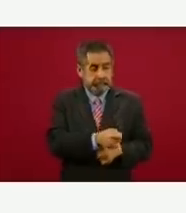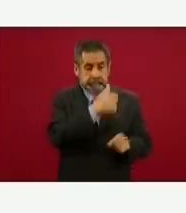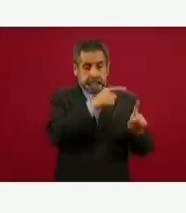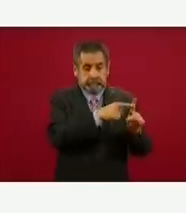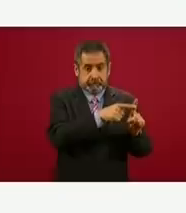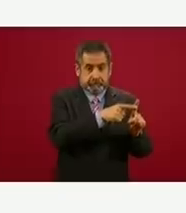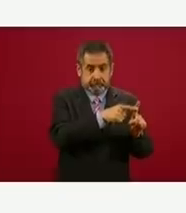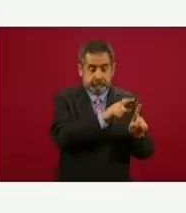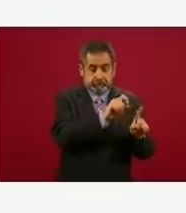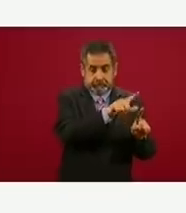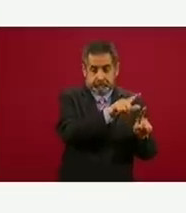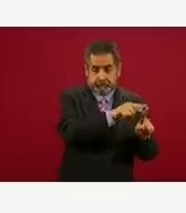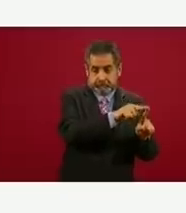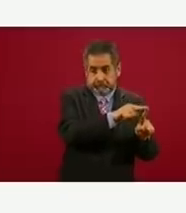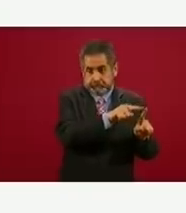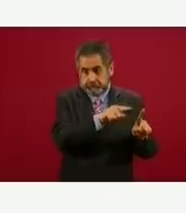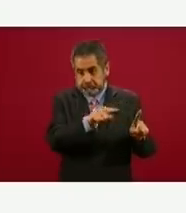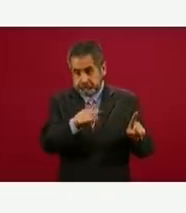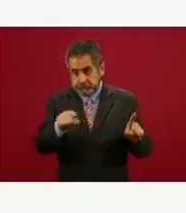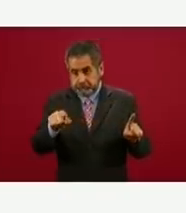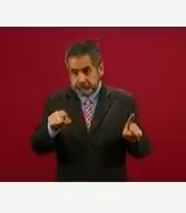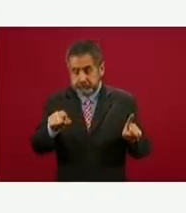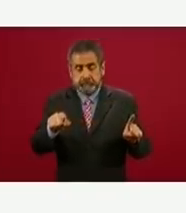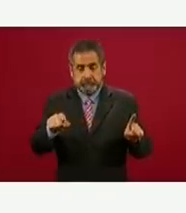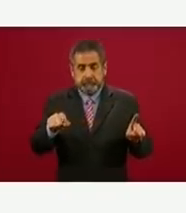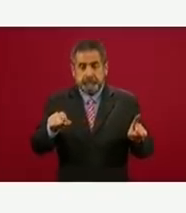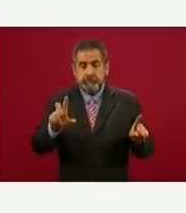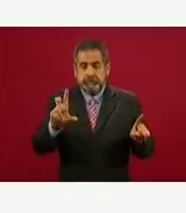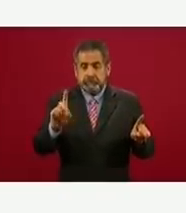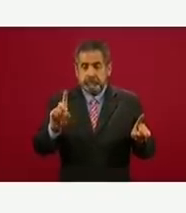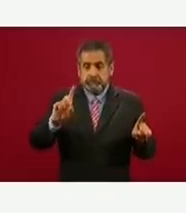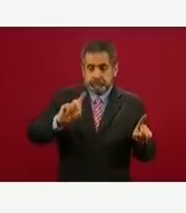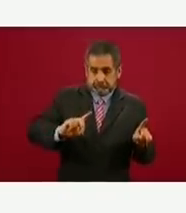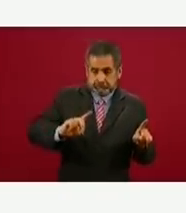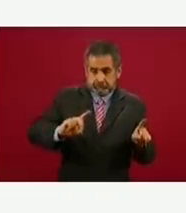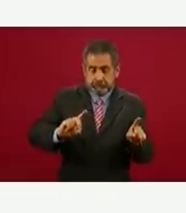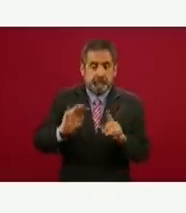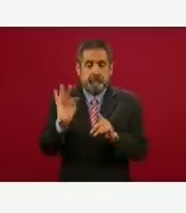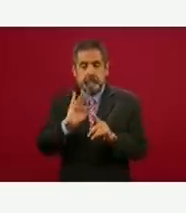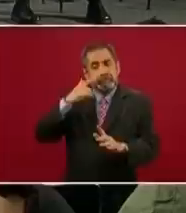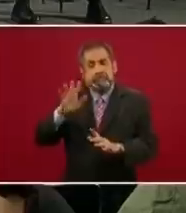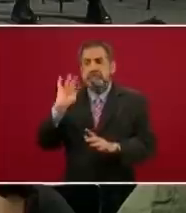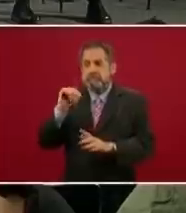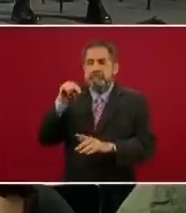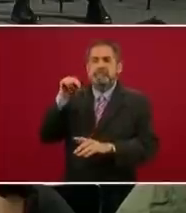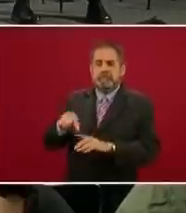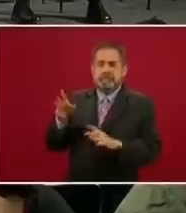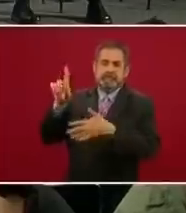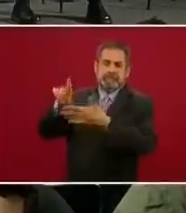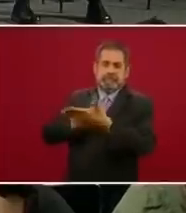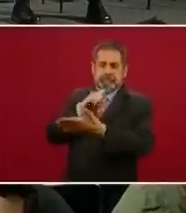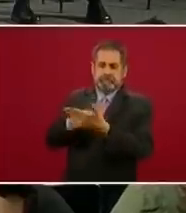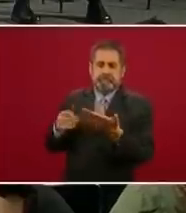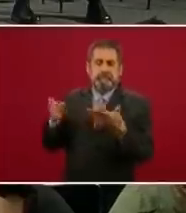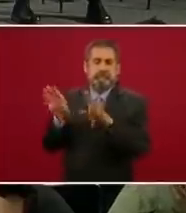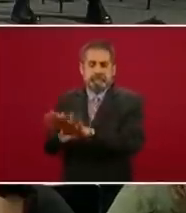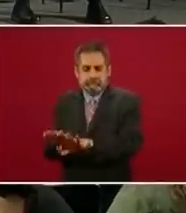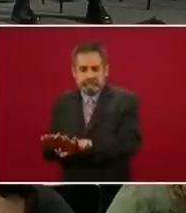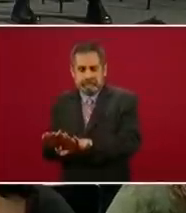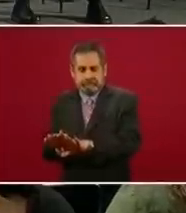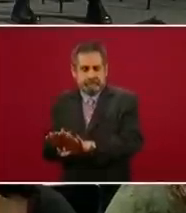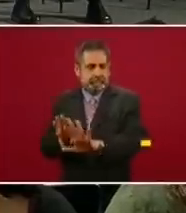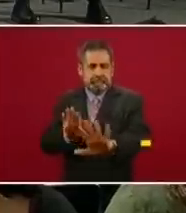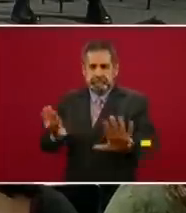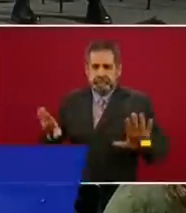de aquí a 15 días aproximadamente podríamos estar en una fase de transmisión comunitaria. La fecha que se dio es una